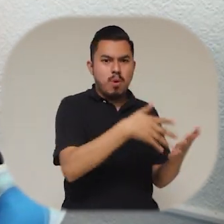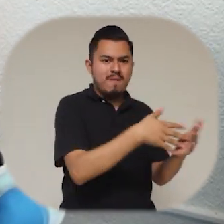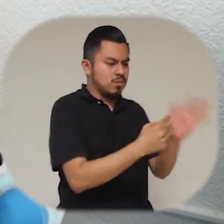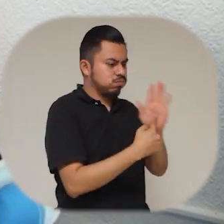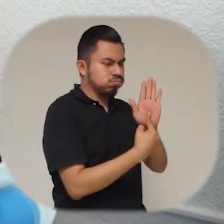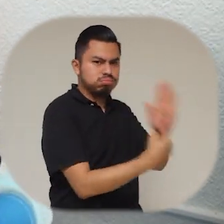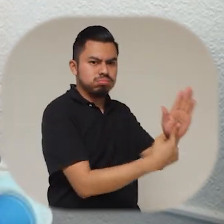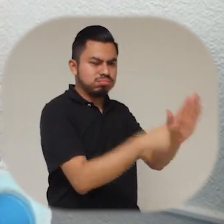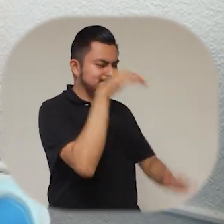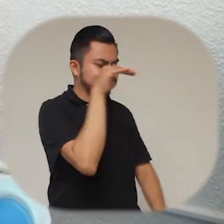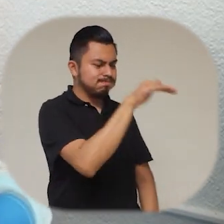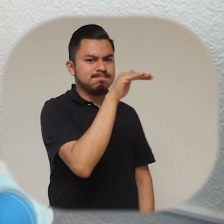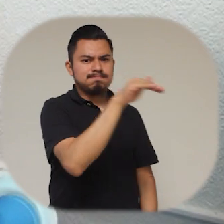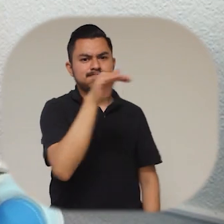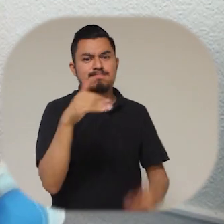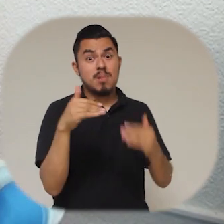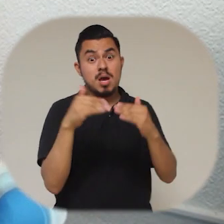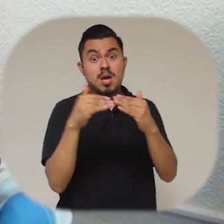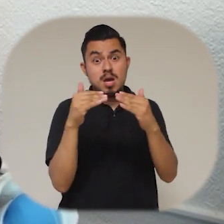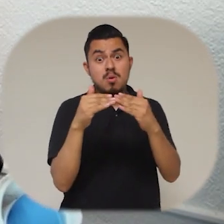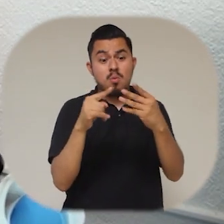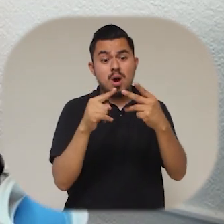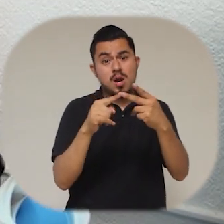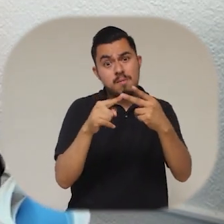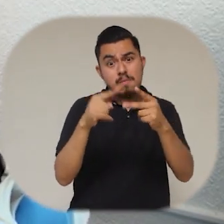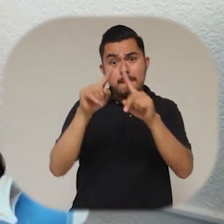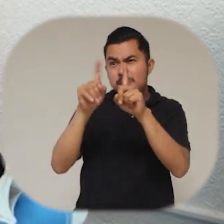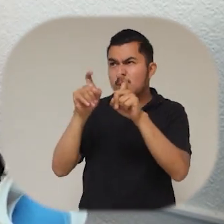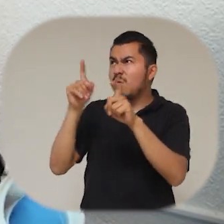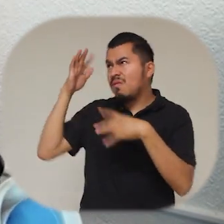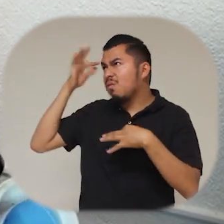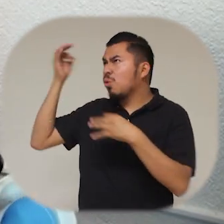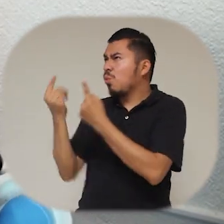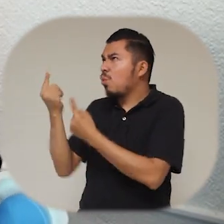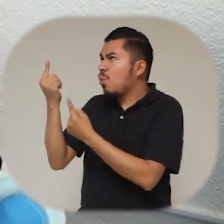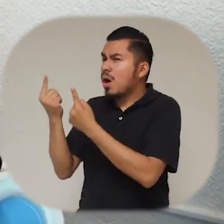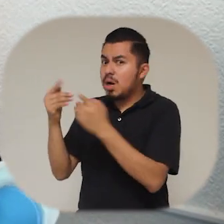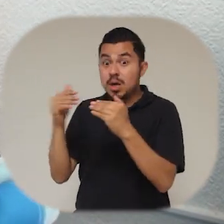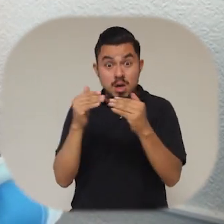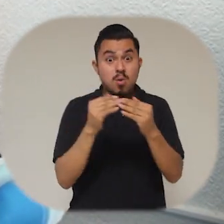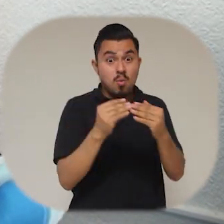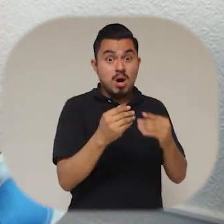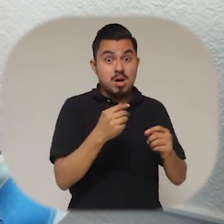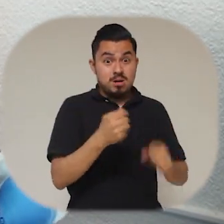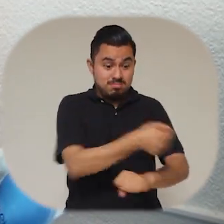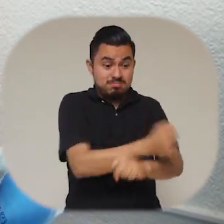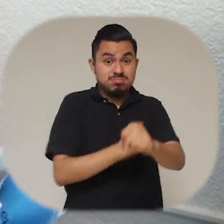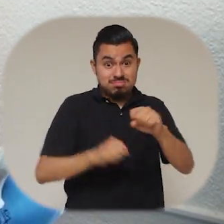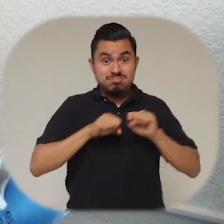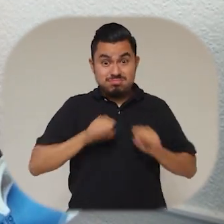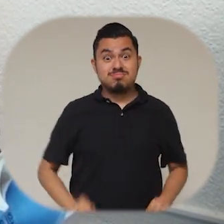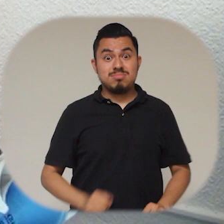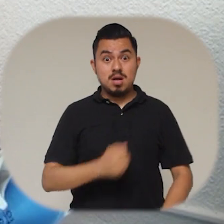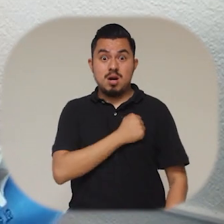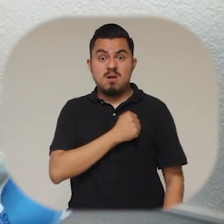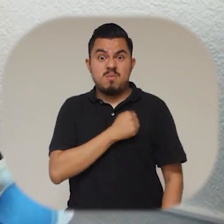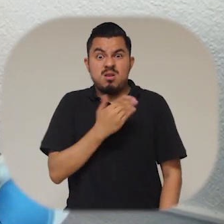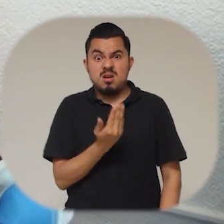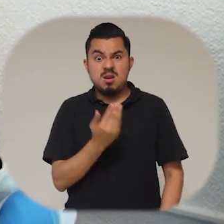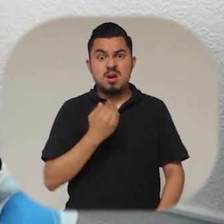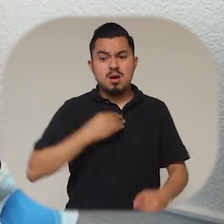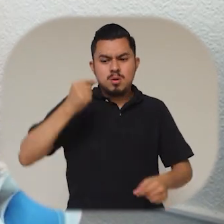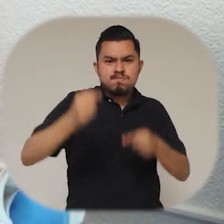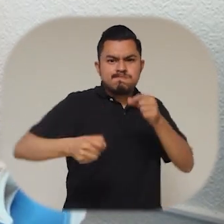También ellos se encargaban de ser jueces. Por ejemplo, ellos atendían a los leprosos, se encargaban de juzgar quién era una